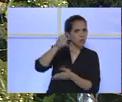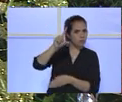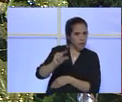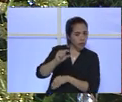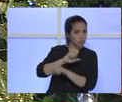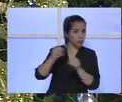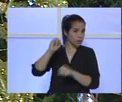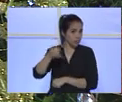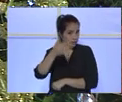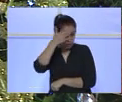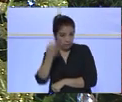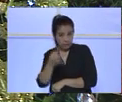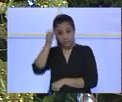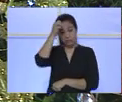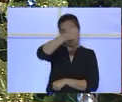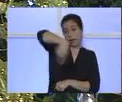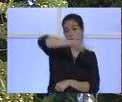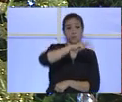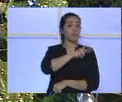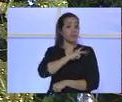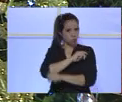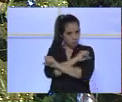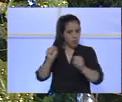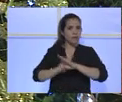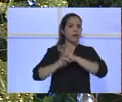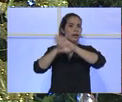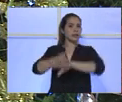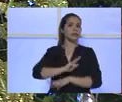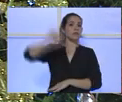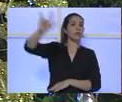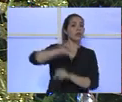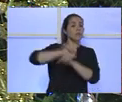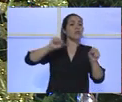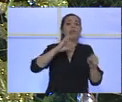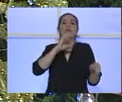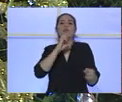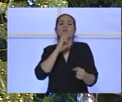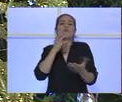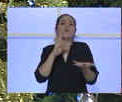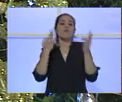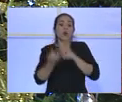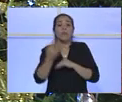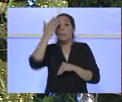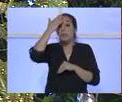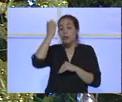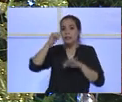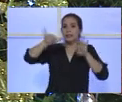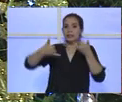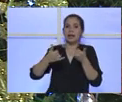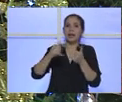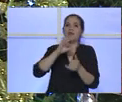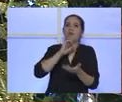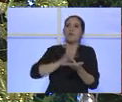una gran parte de la población puede acceder a los diferentes vuelos que ingresan al país y que salen, porque hemos mejorado la conectividad en los últimos